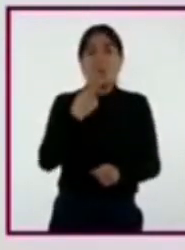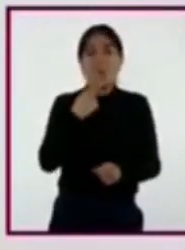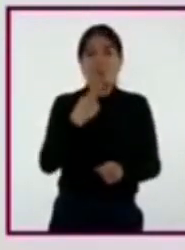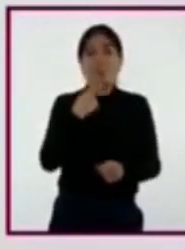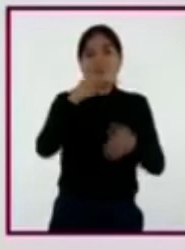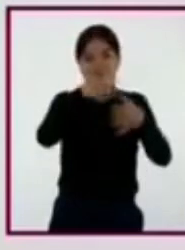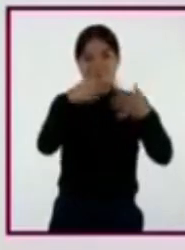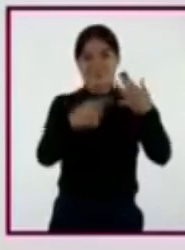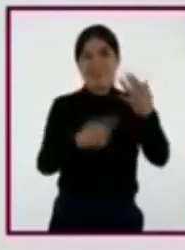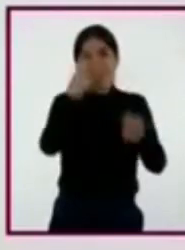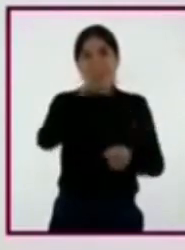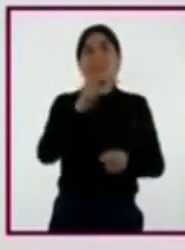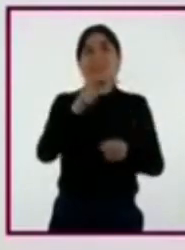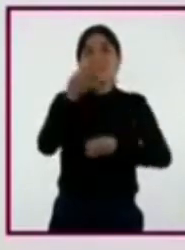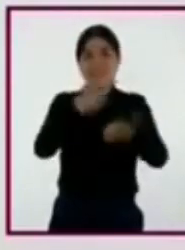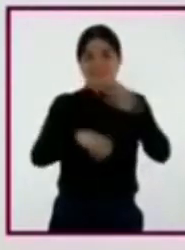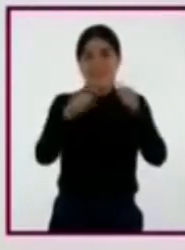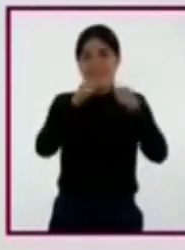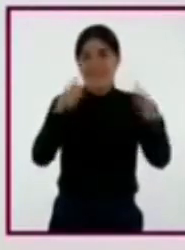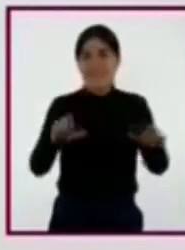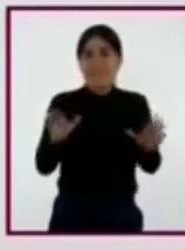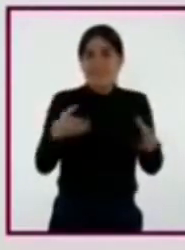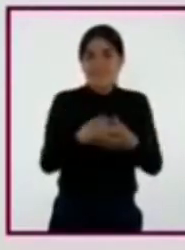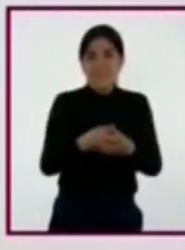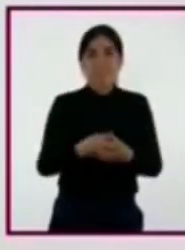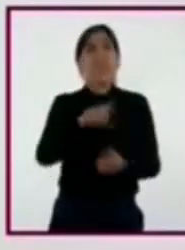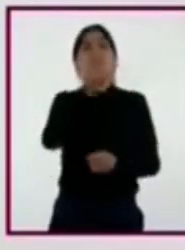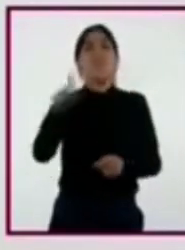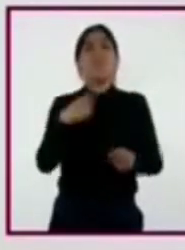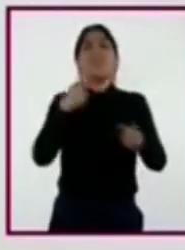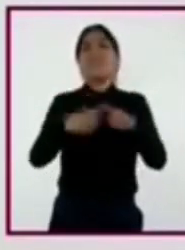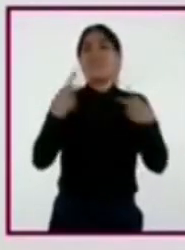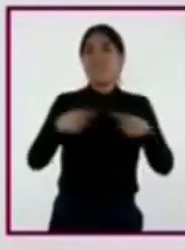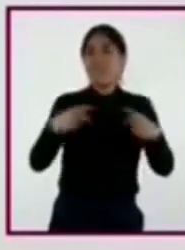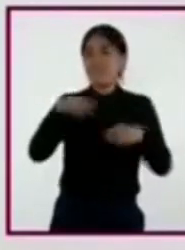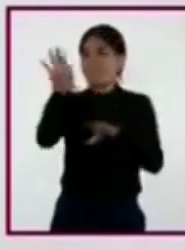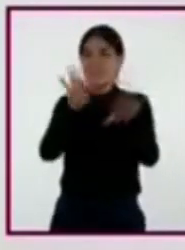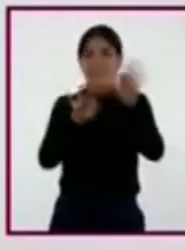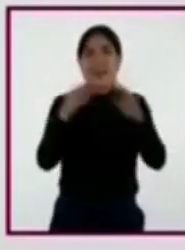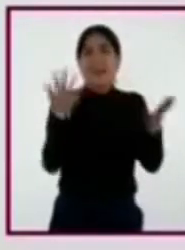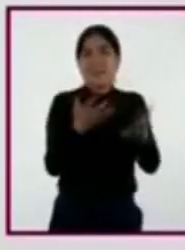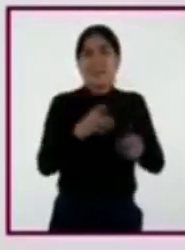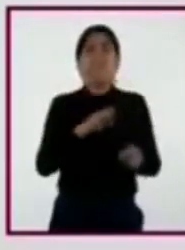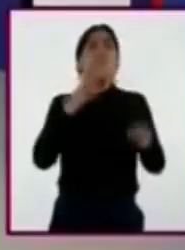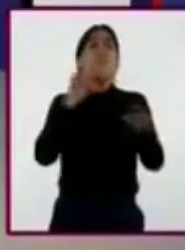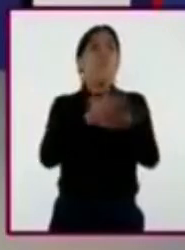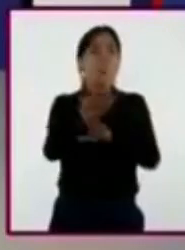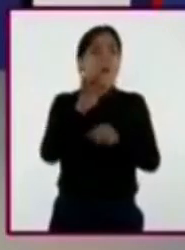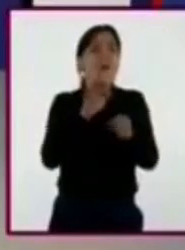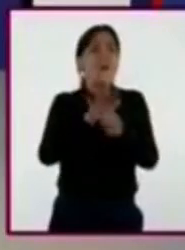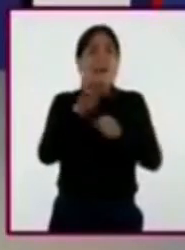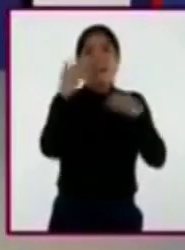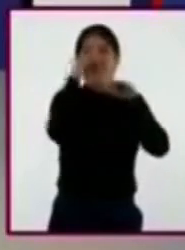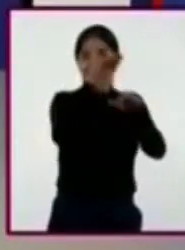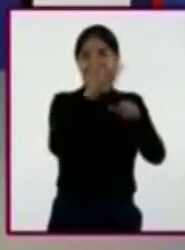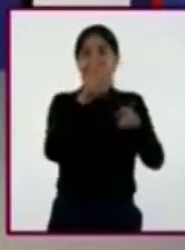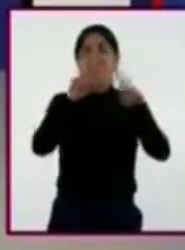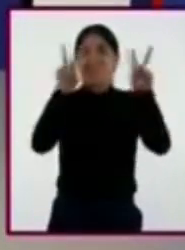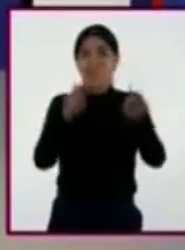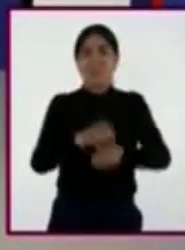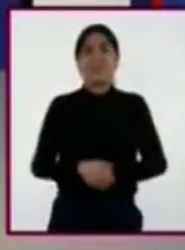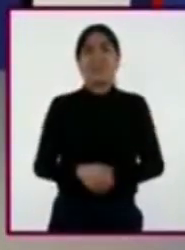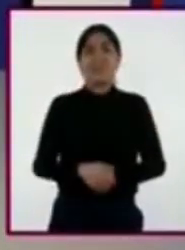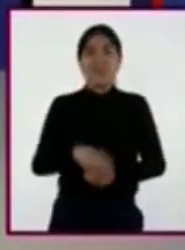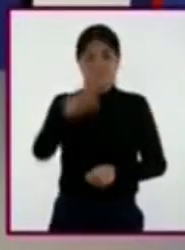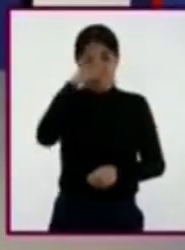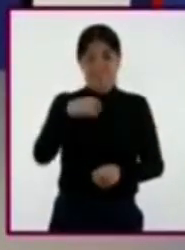para realizar una obra de arte colectiva? ¿Con quiénes la harían? ¿Sobre qué tema? Para ayudarles a